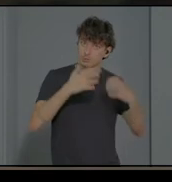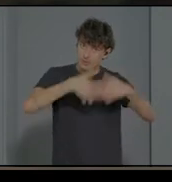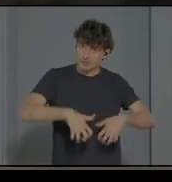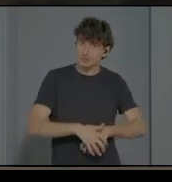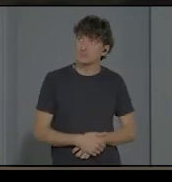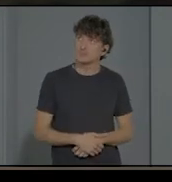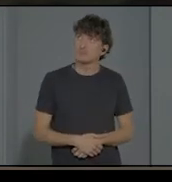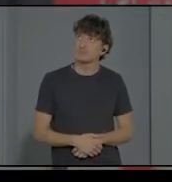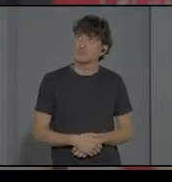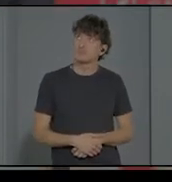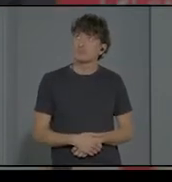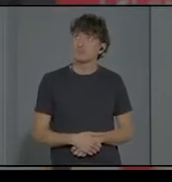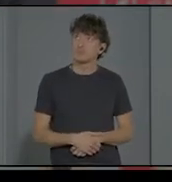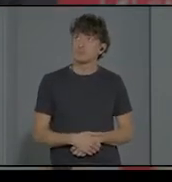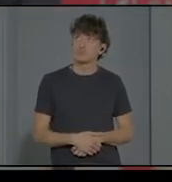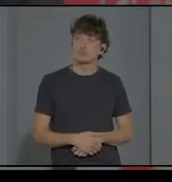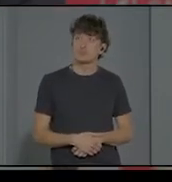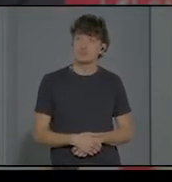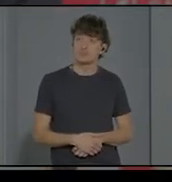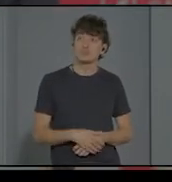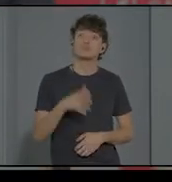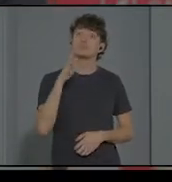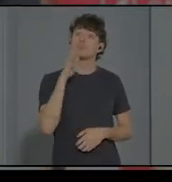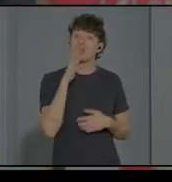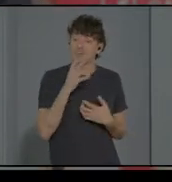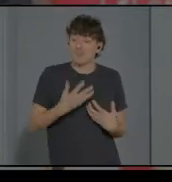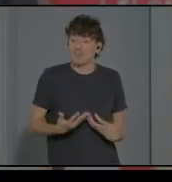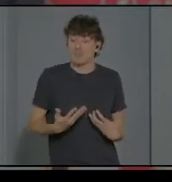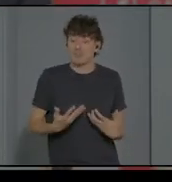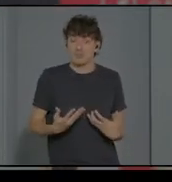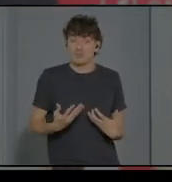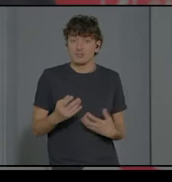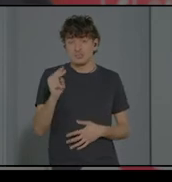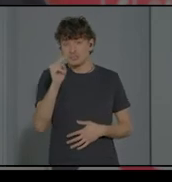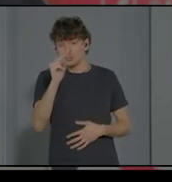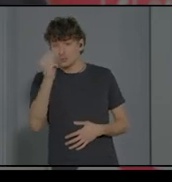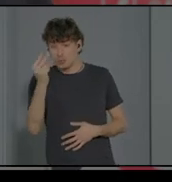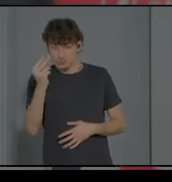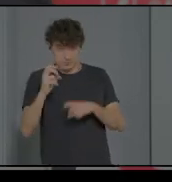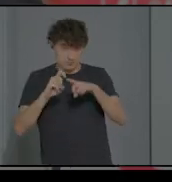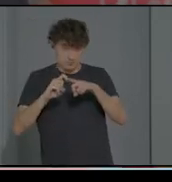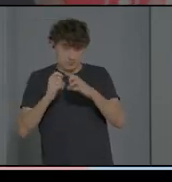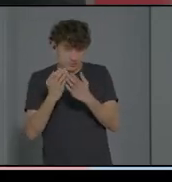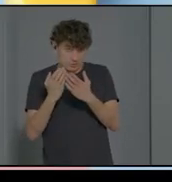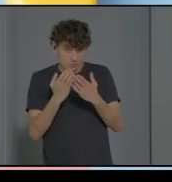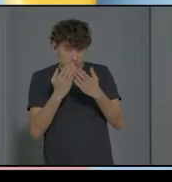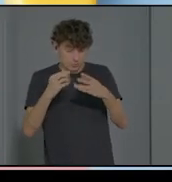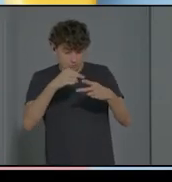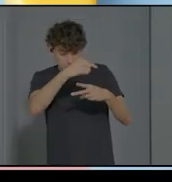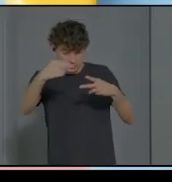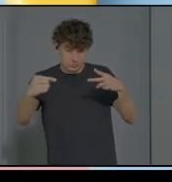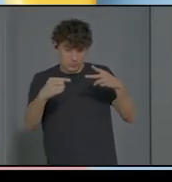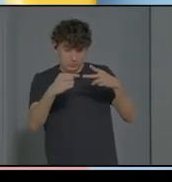segunda tipología de estudio. Y el niño contesta de forma automática a la madre.